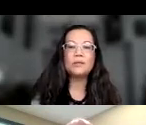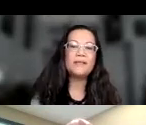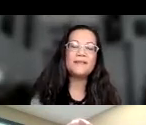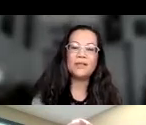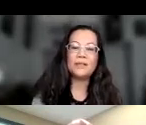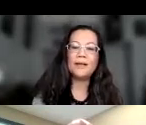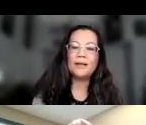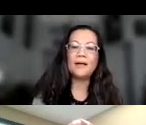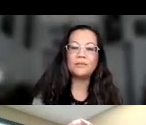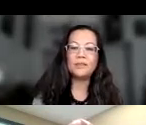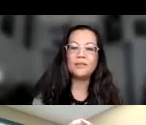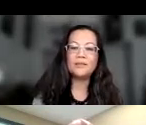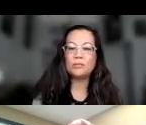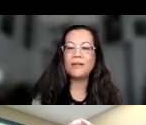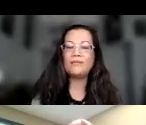un total de